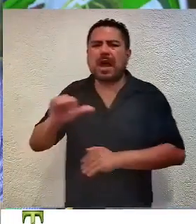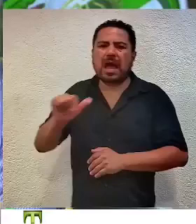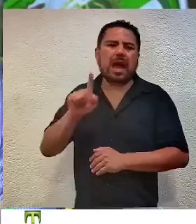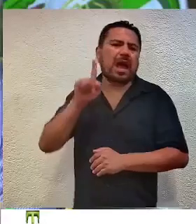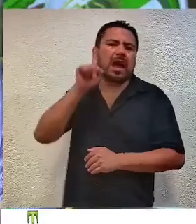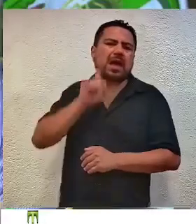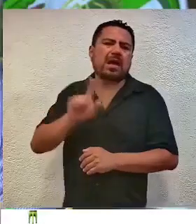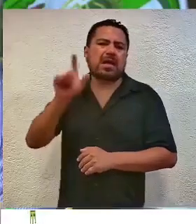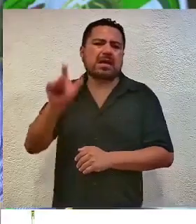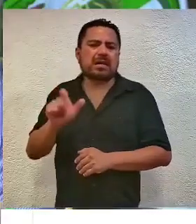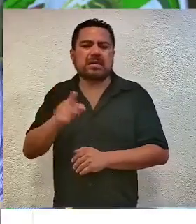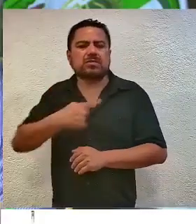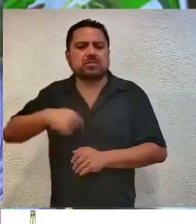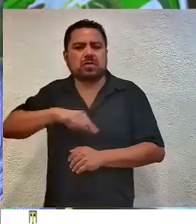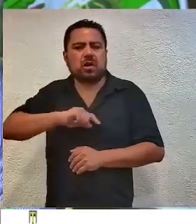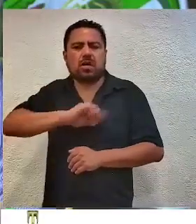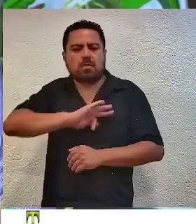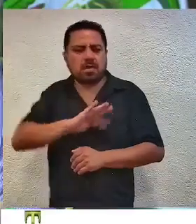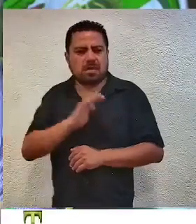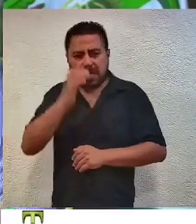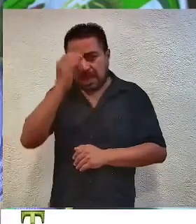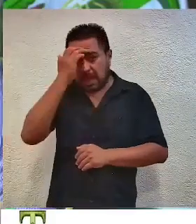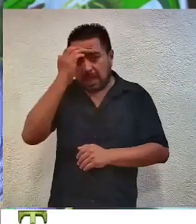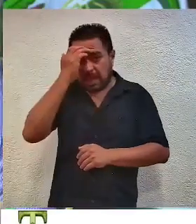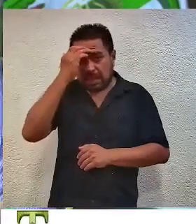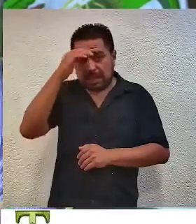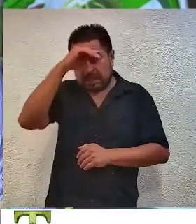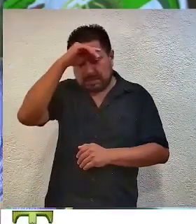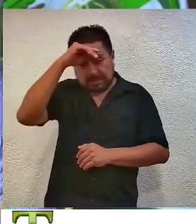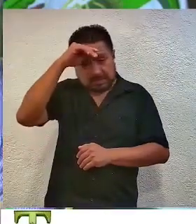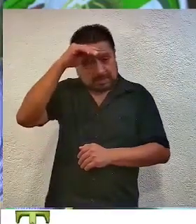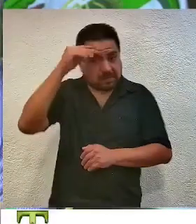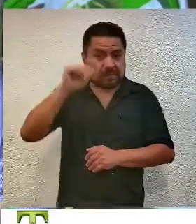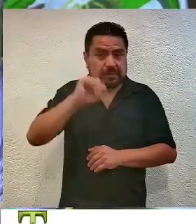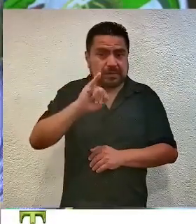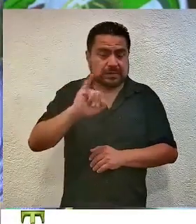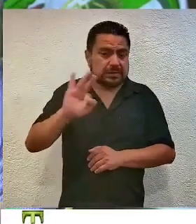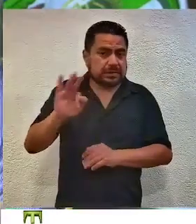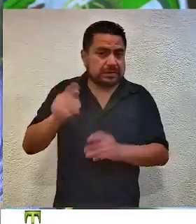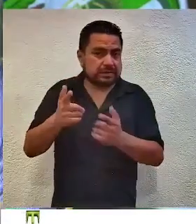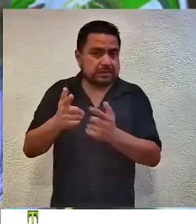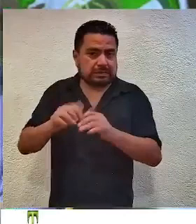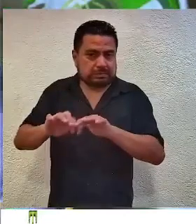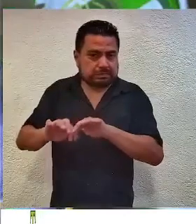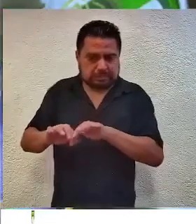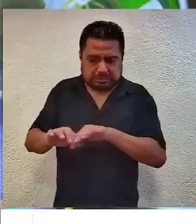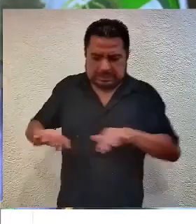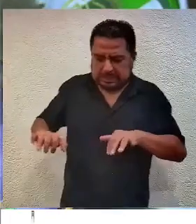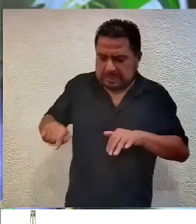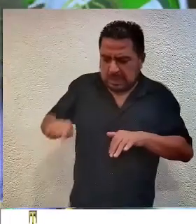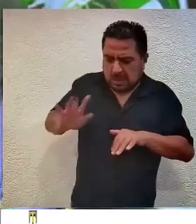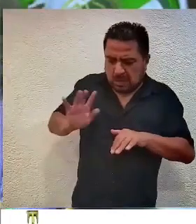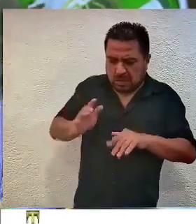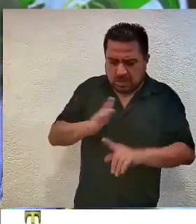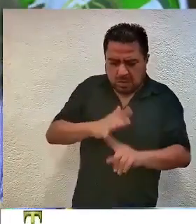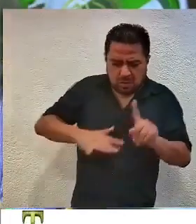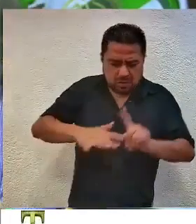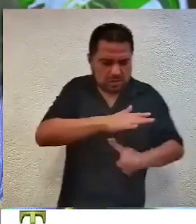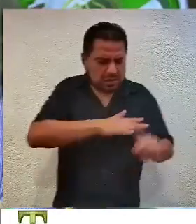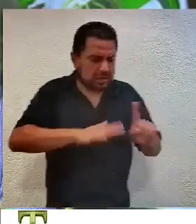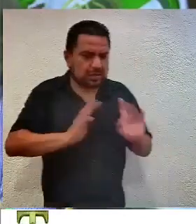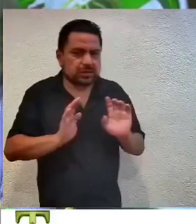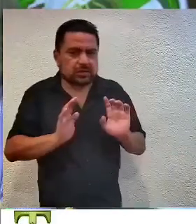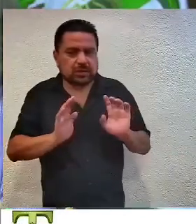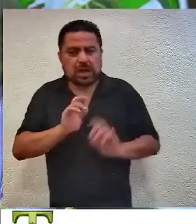que fuera la estuviéramos conociendo, si separamos ese rubro de su contexto y de